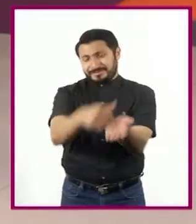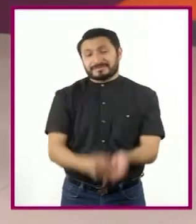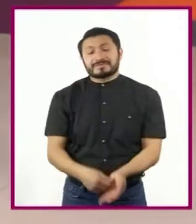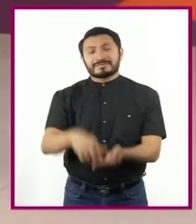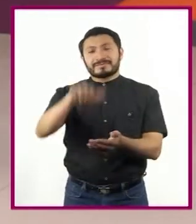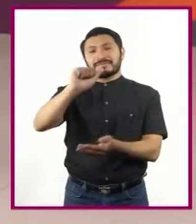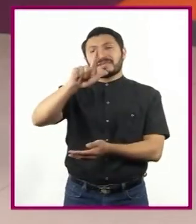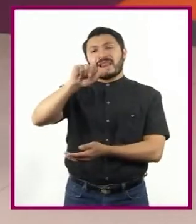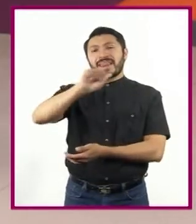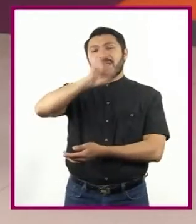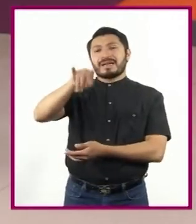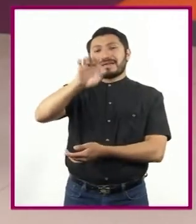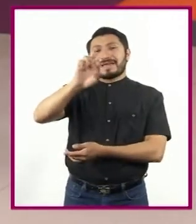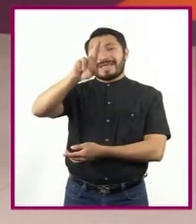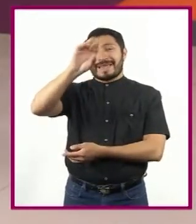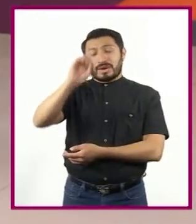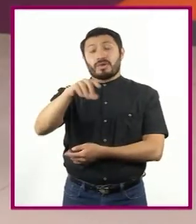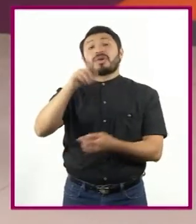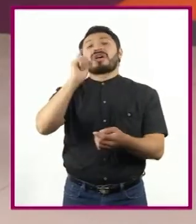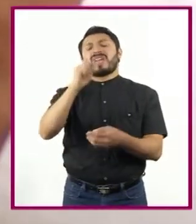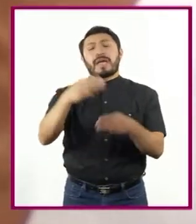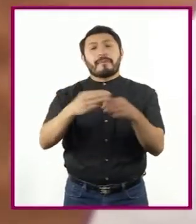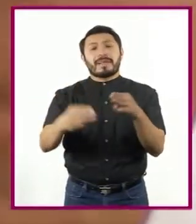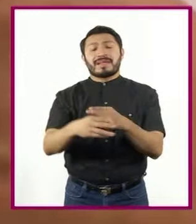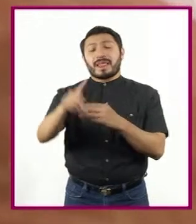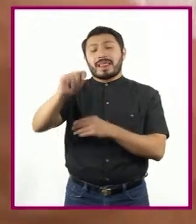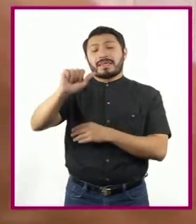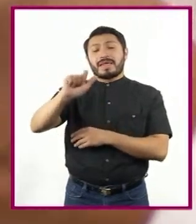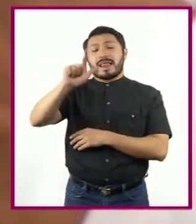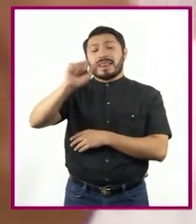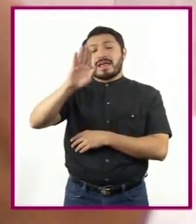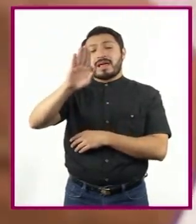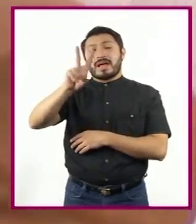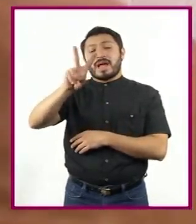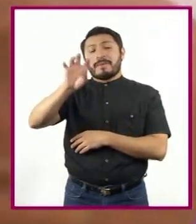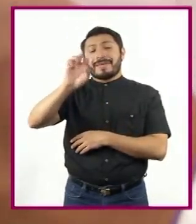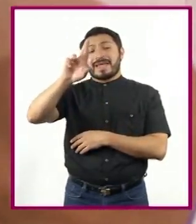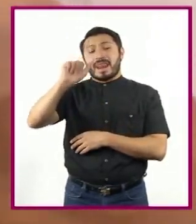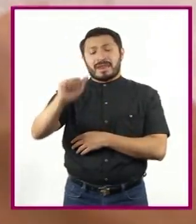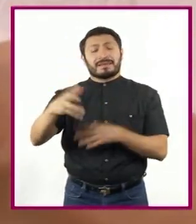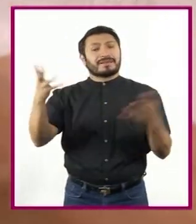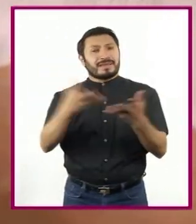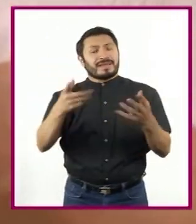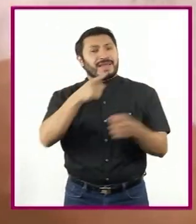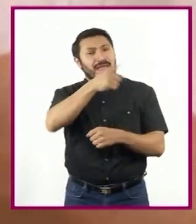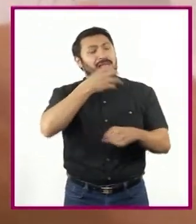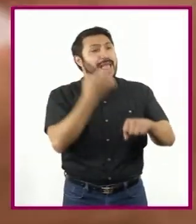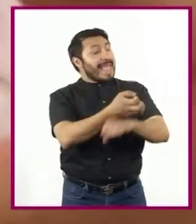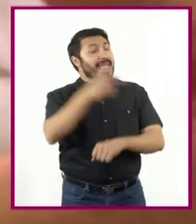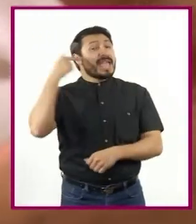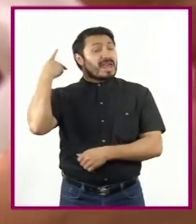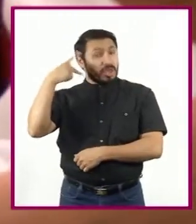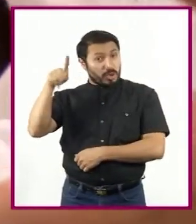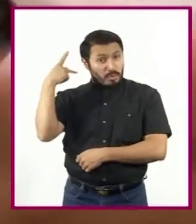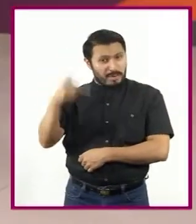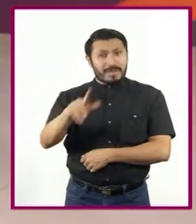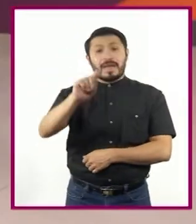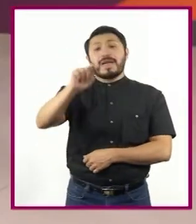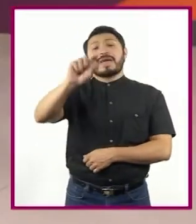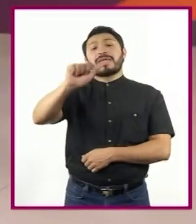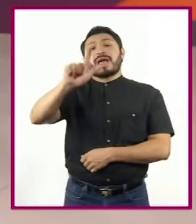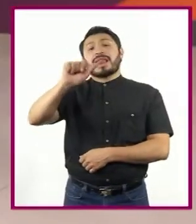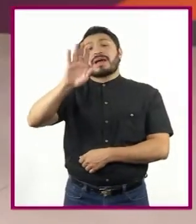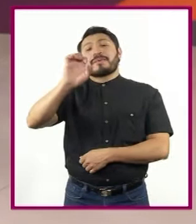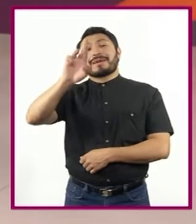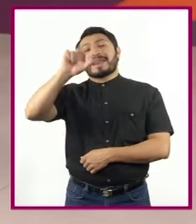alajero de Talavera. Este objeto de Talavera se realizó en el estado de Puebla. La Talavera es